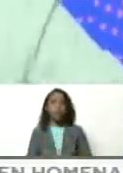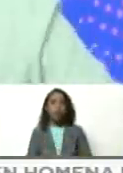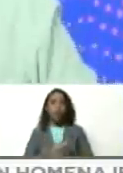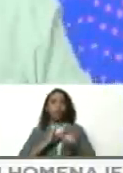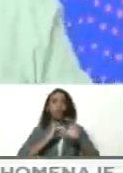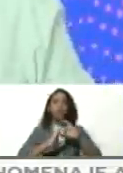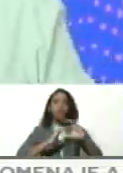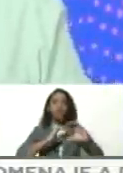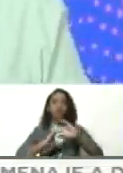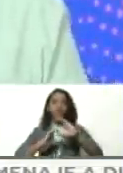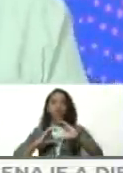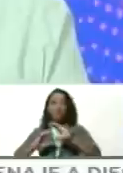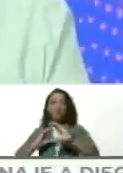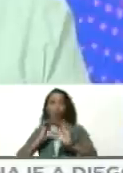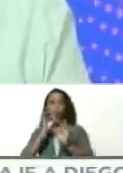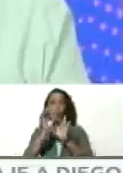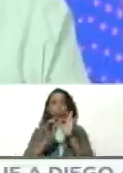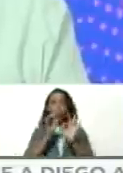conversando, explicándonos,